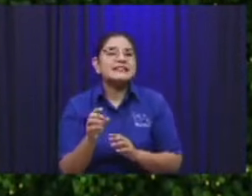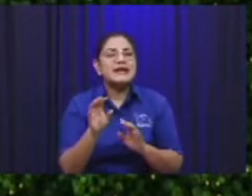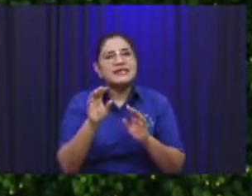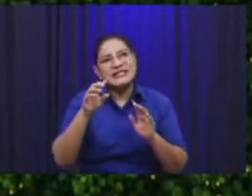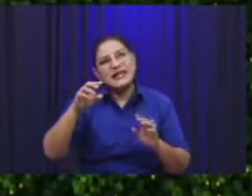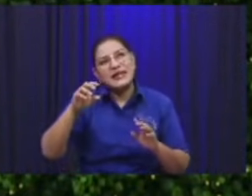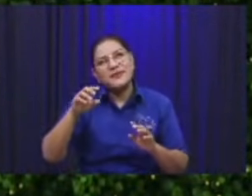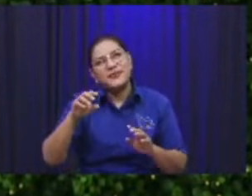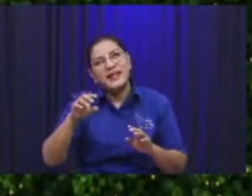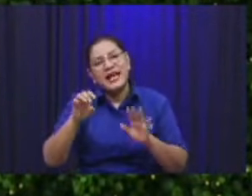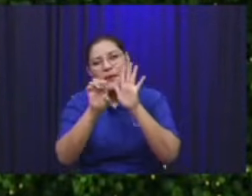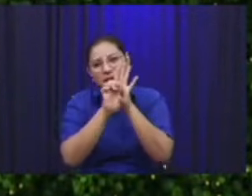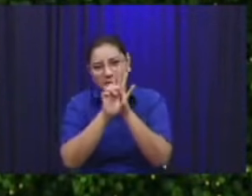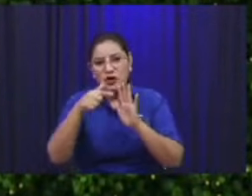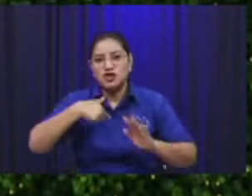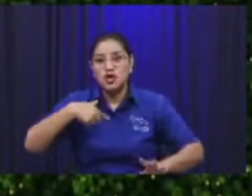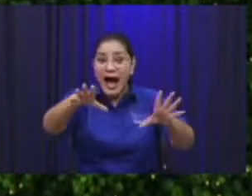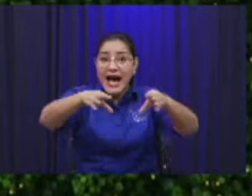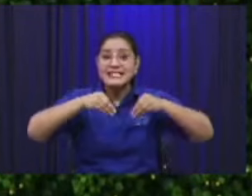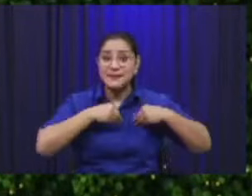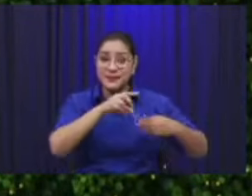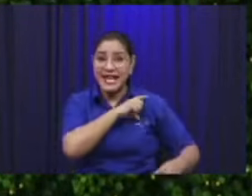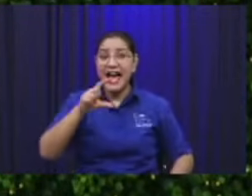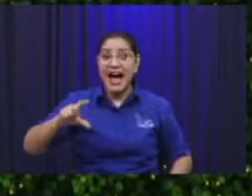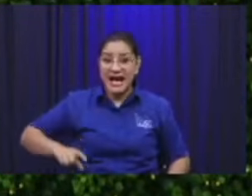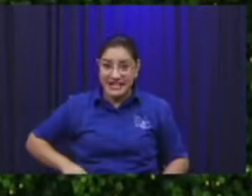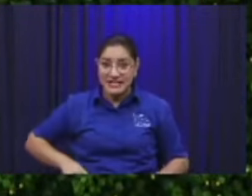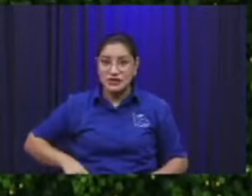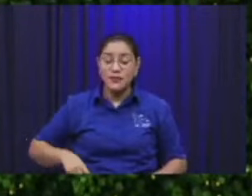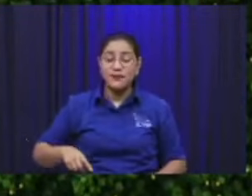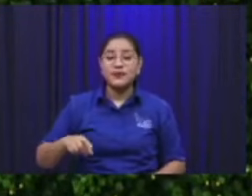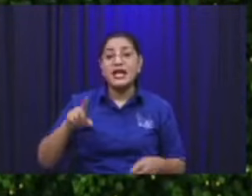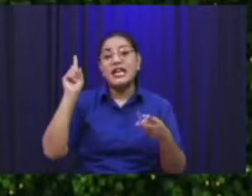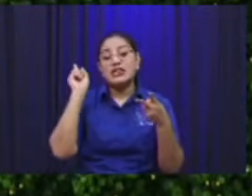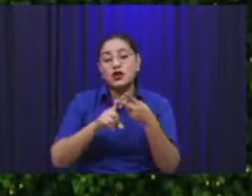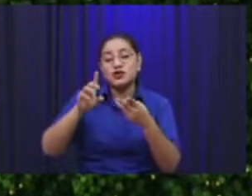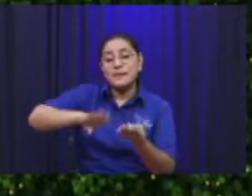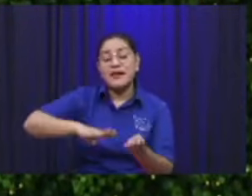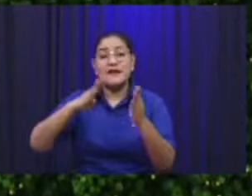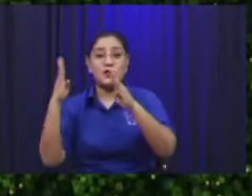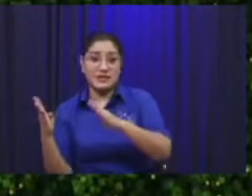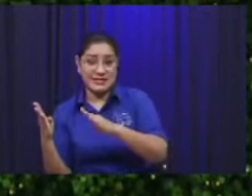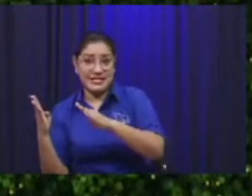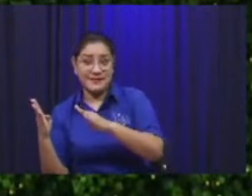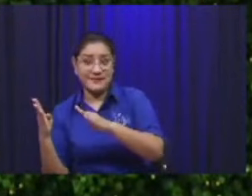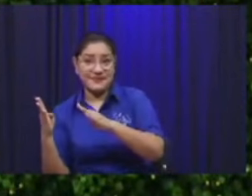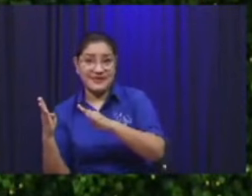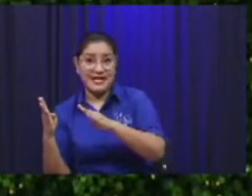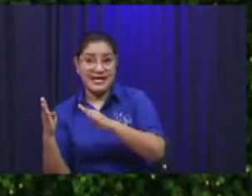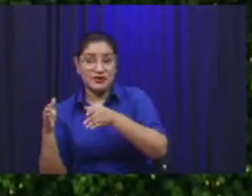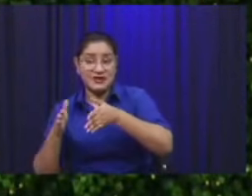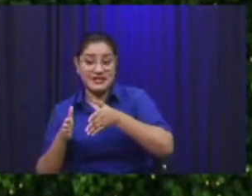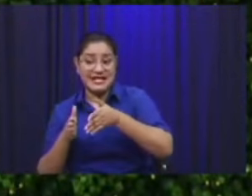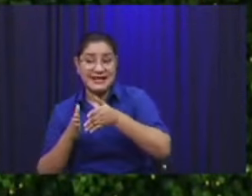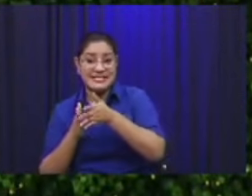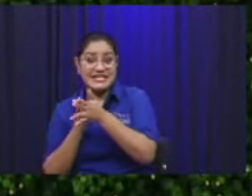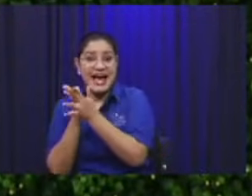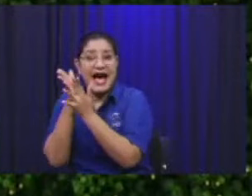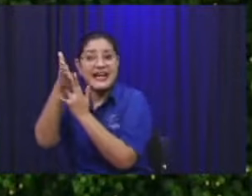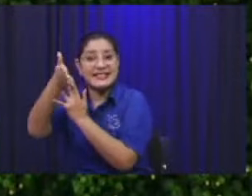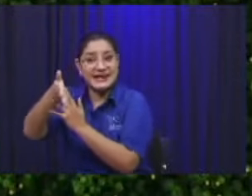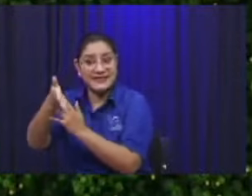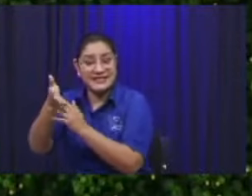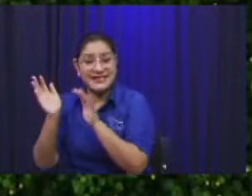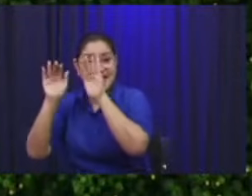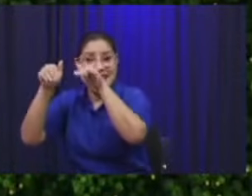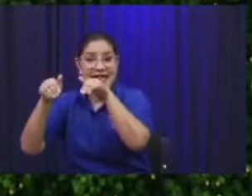me convertí a cristo me metieron en las aguas bautismales ya salí de egipto ya pasé el más rojo pero me quedé